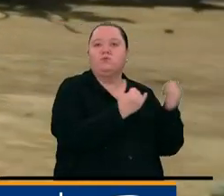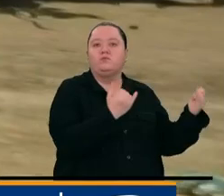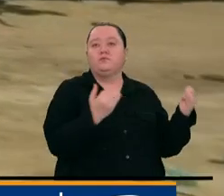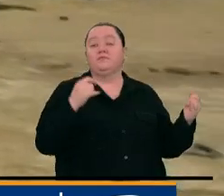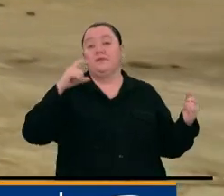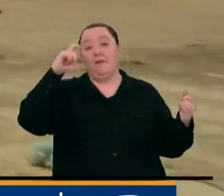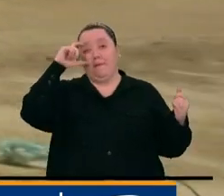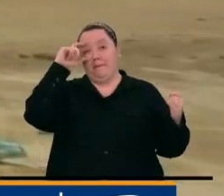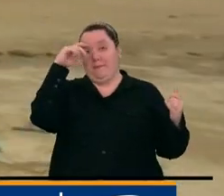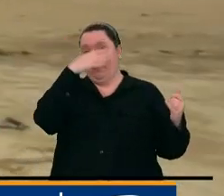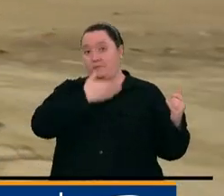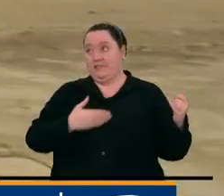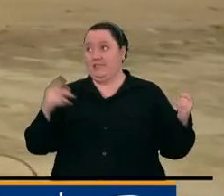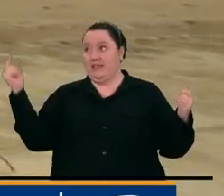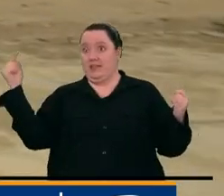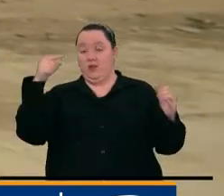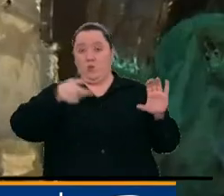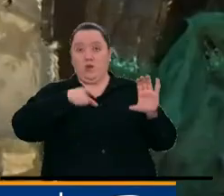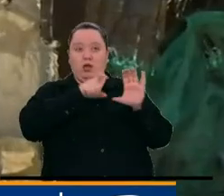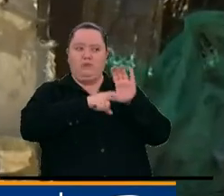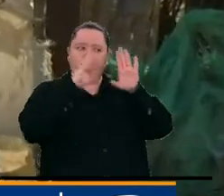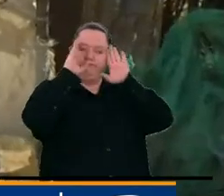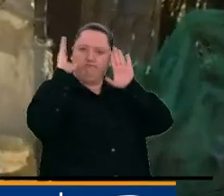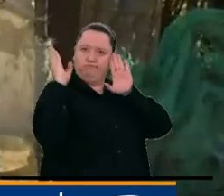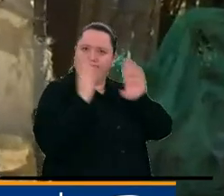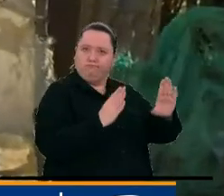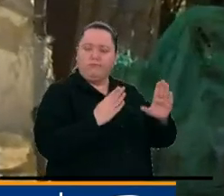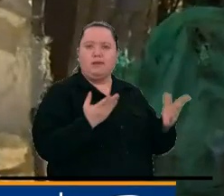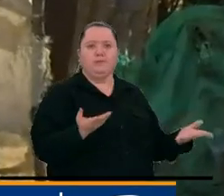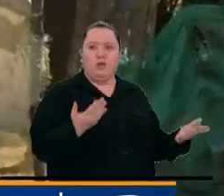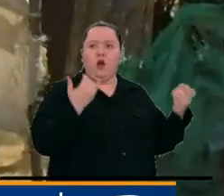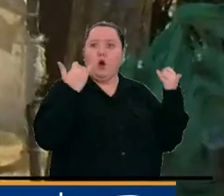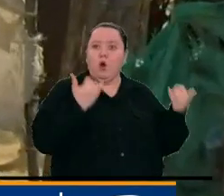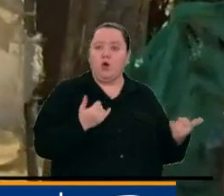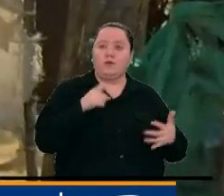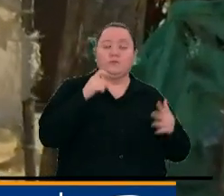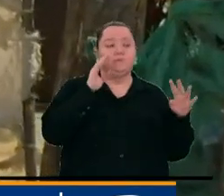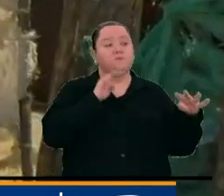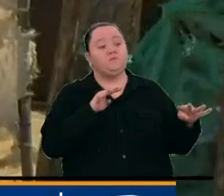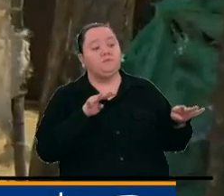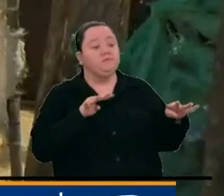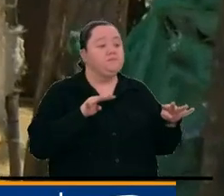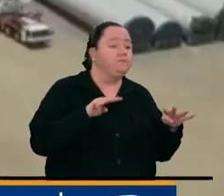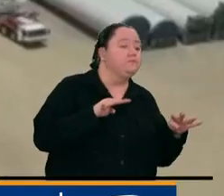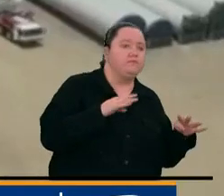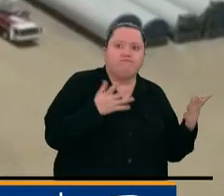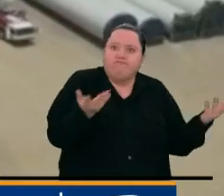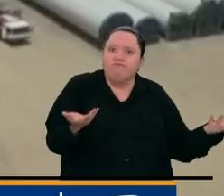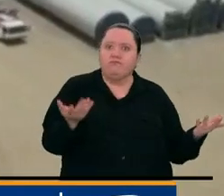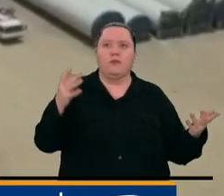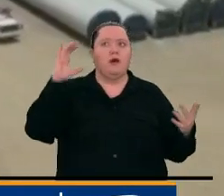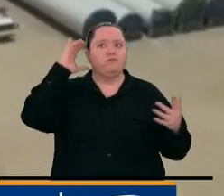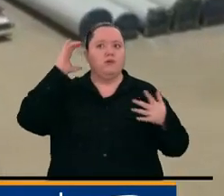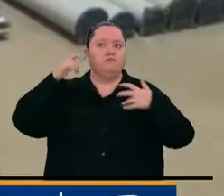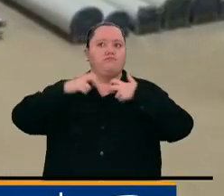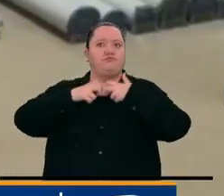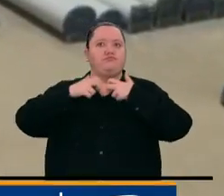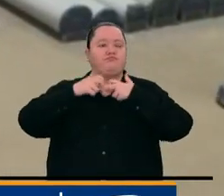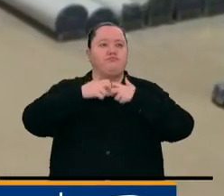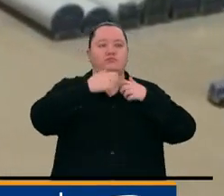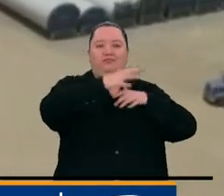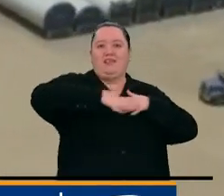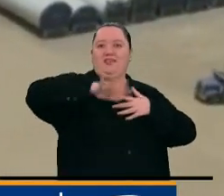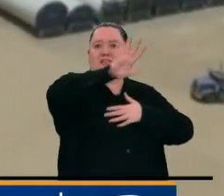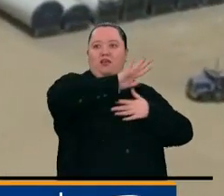Guajira el presidente debería atender las necesidades del pueblo, que hoy solo sirven de espectadores ante el desarrollo energético que sale del